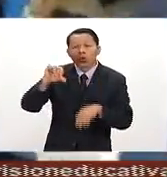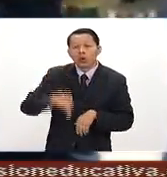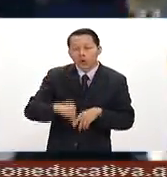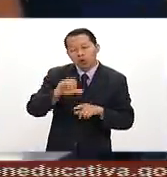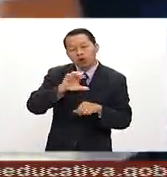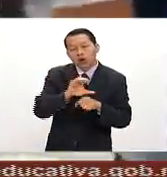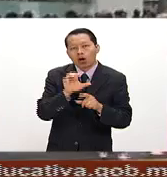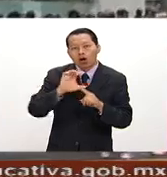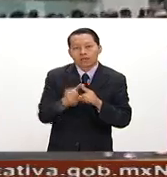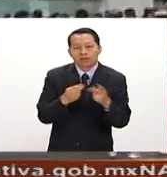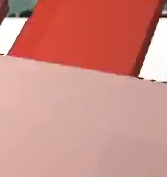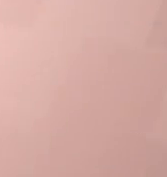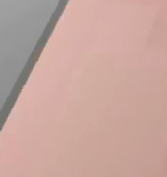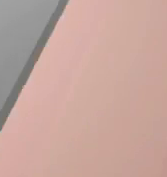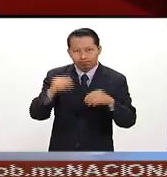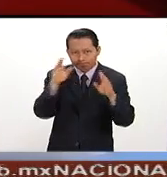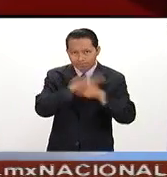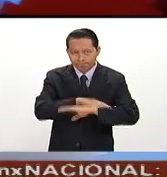Mediación.